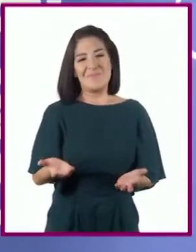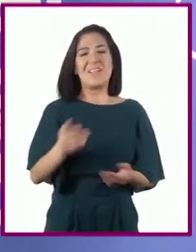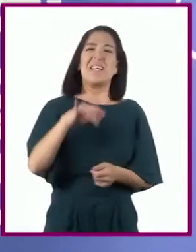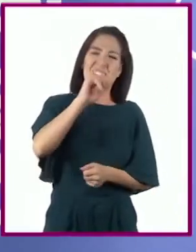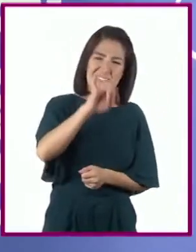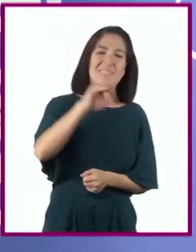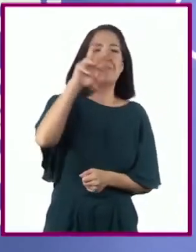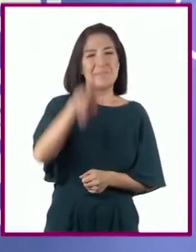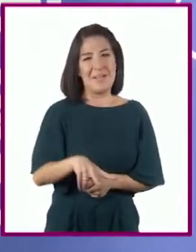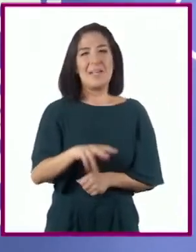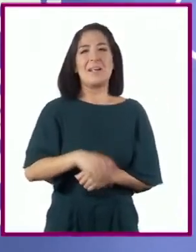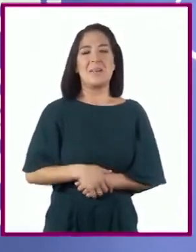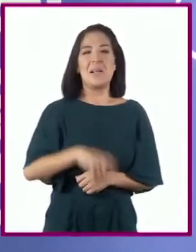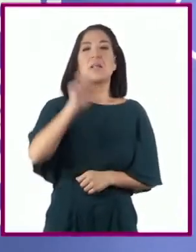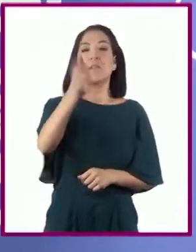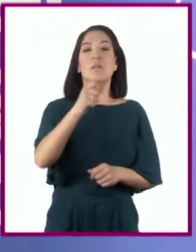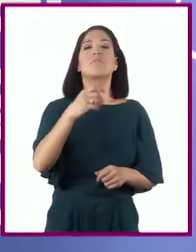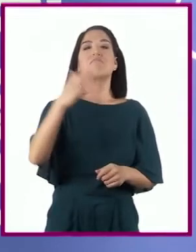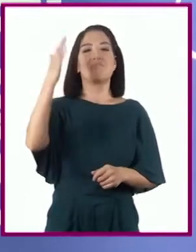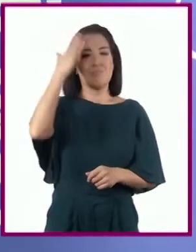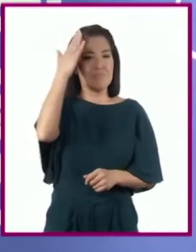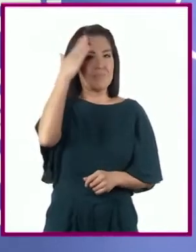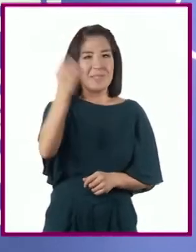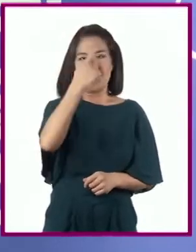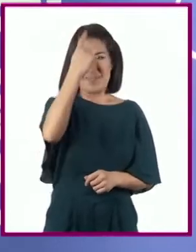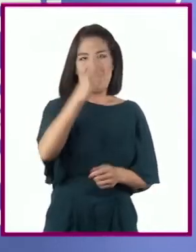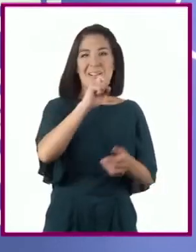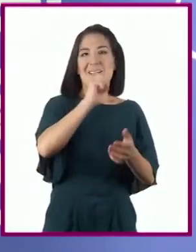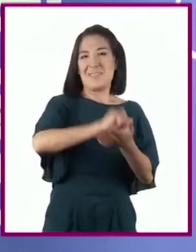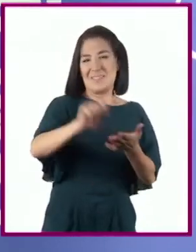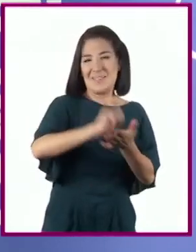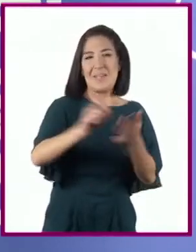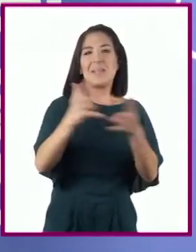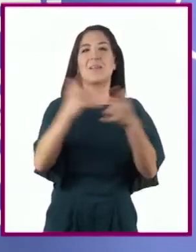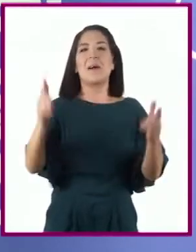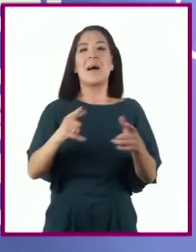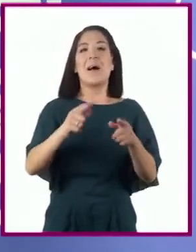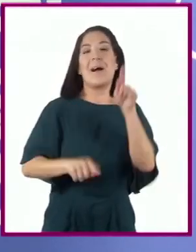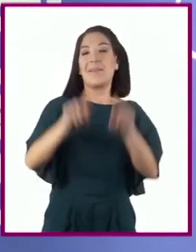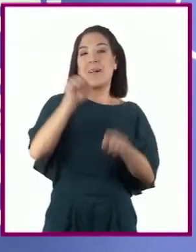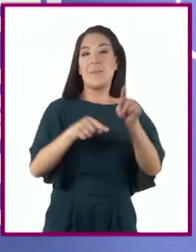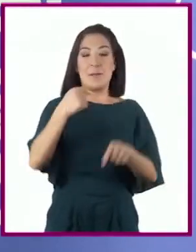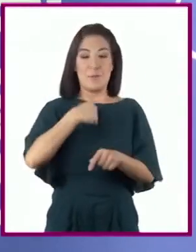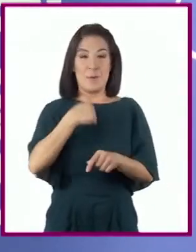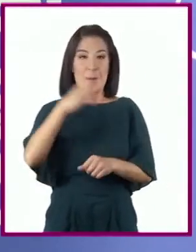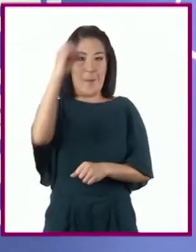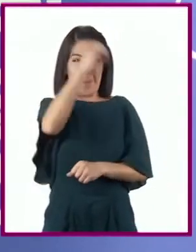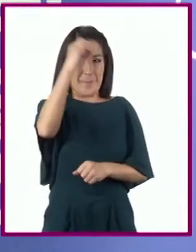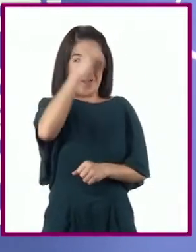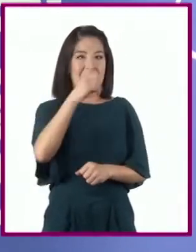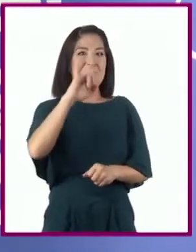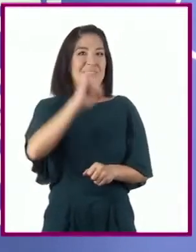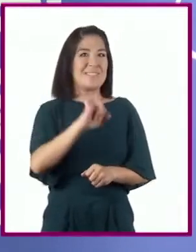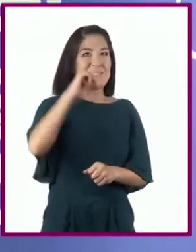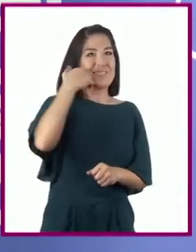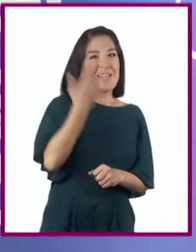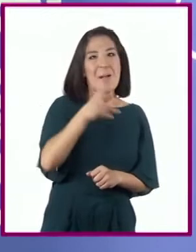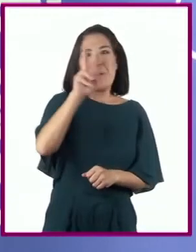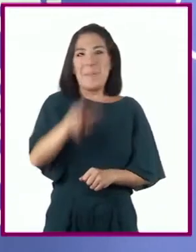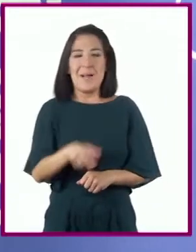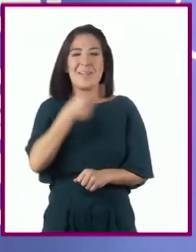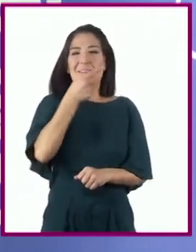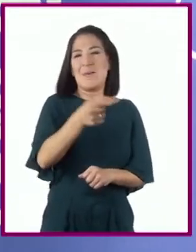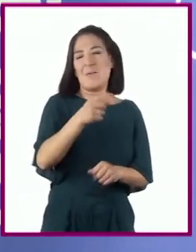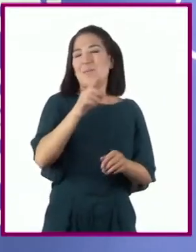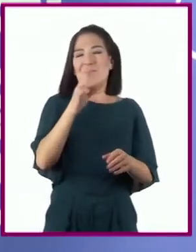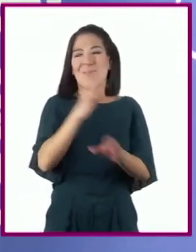Correcto. Los autores deciden la perspectiva que dará a su historia según el punto de vista de lo que nos quiere contar. Podríamos